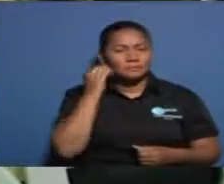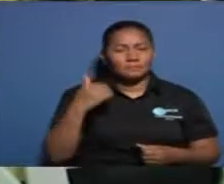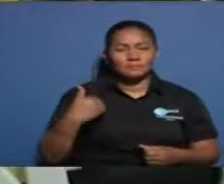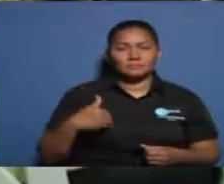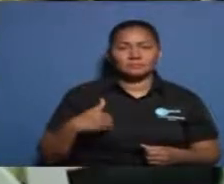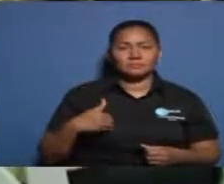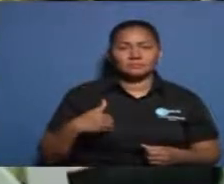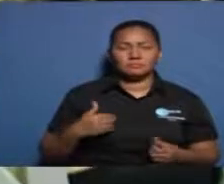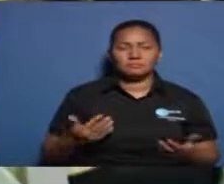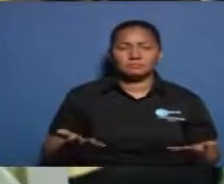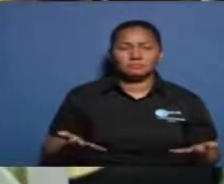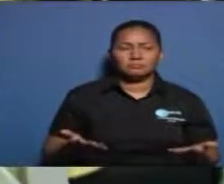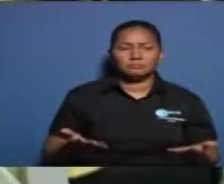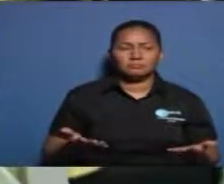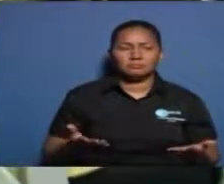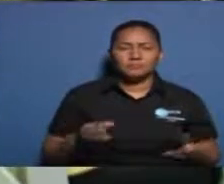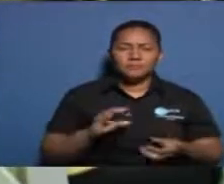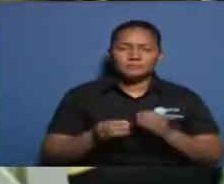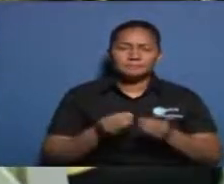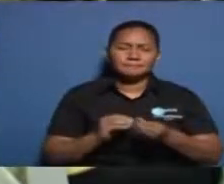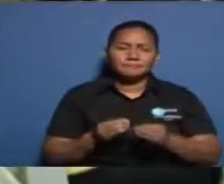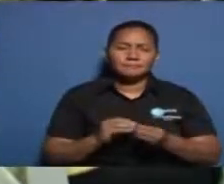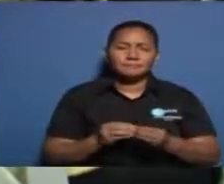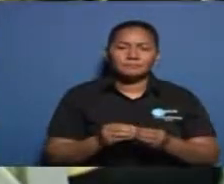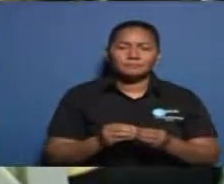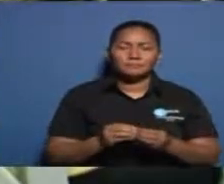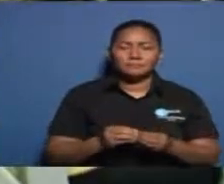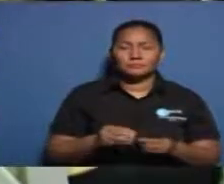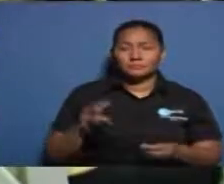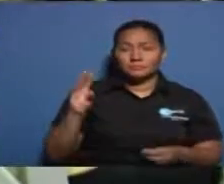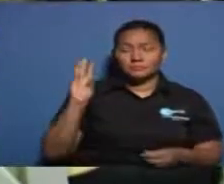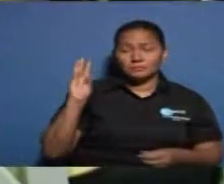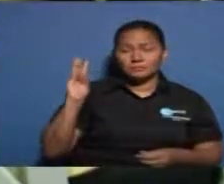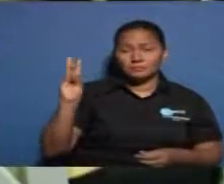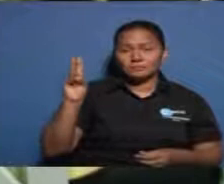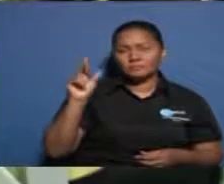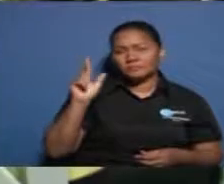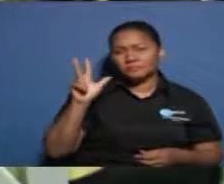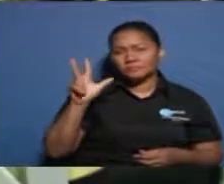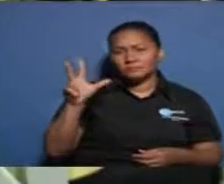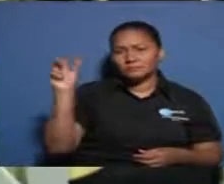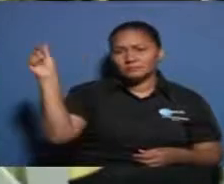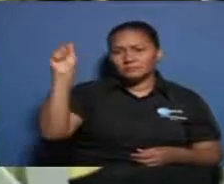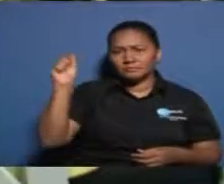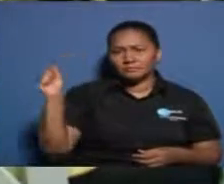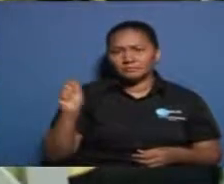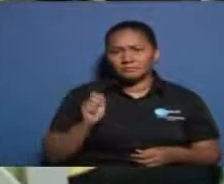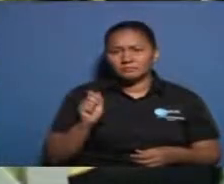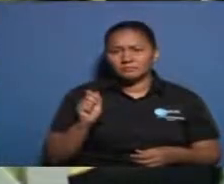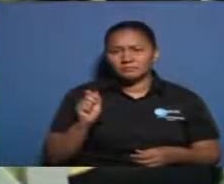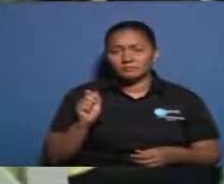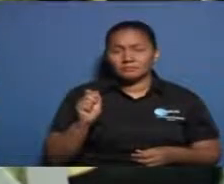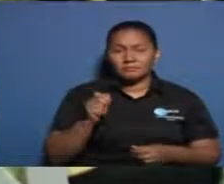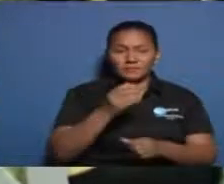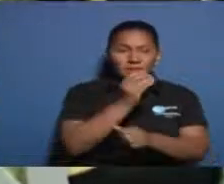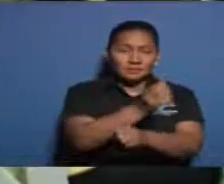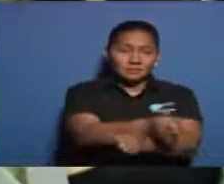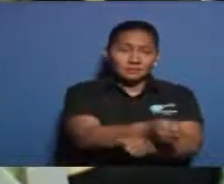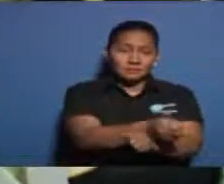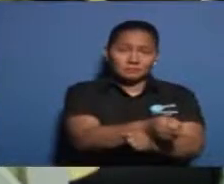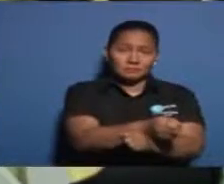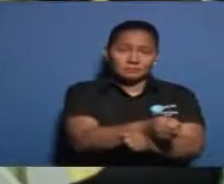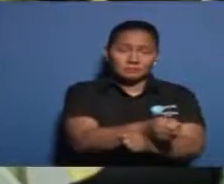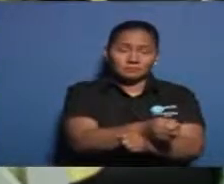definitivamente las cifras son claras 63 por ciento de las personas que se gradúan de las universidades tanto públicas como privadas